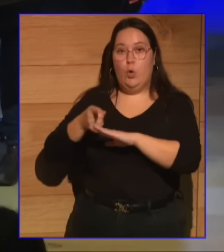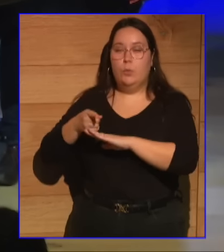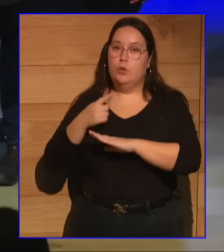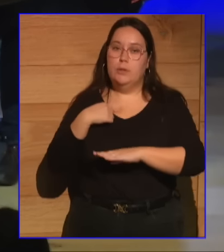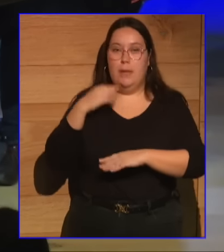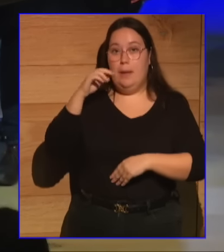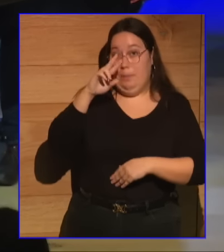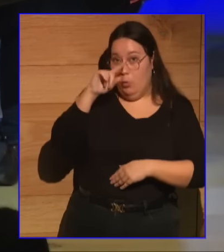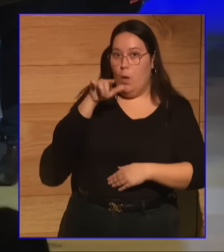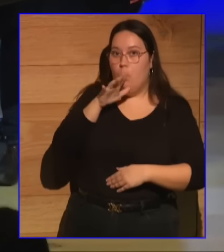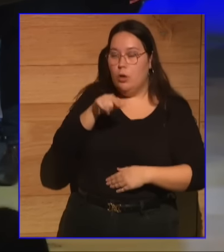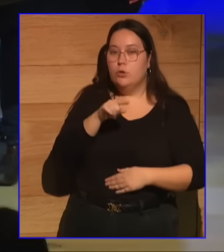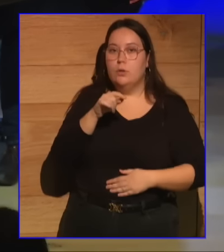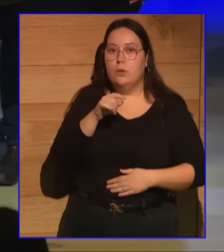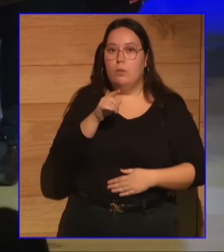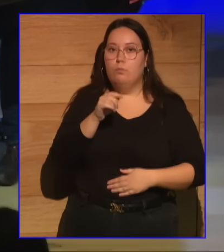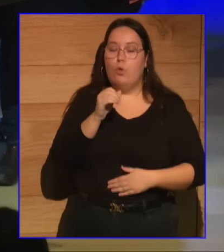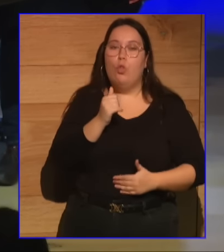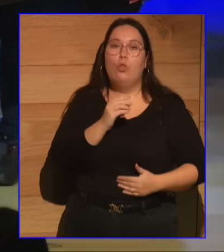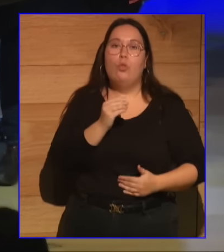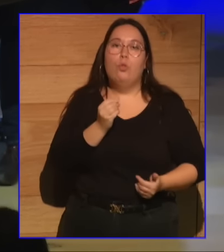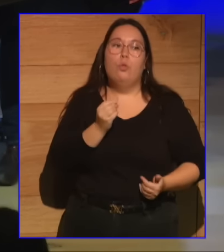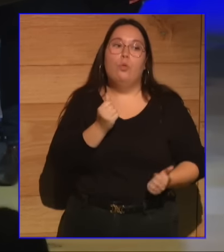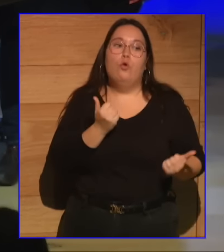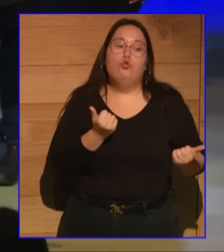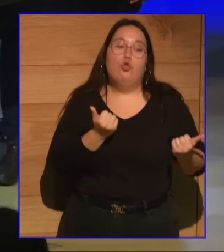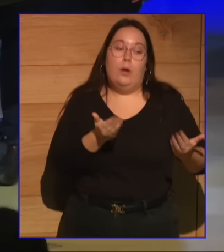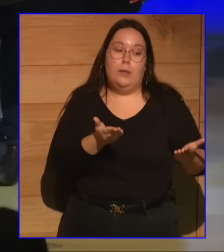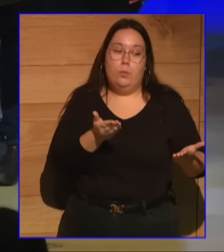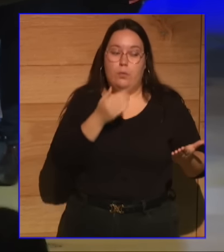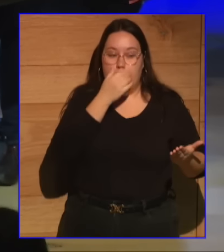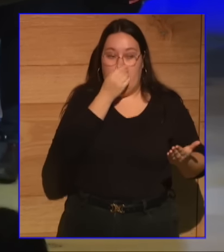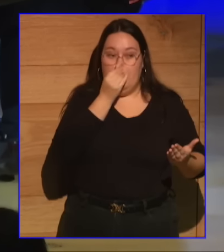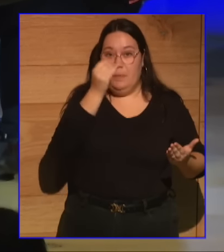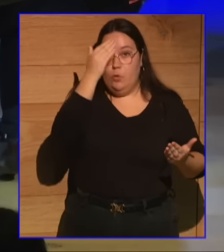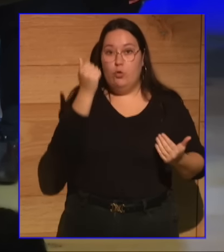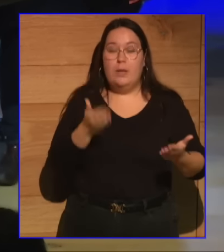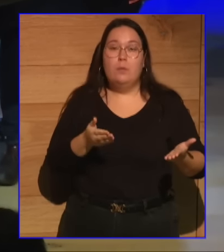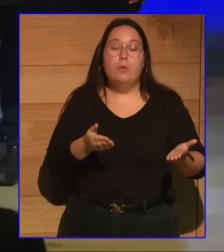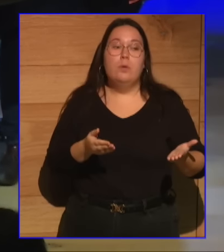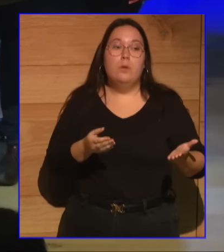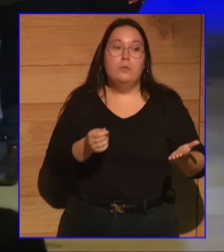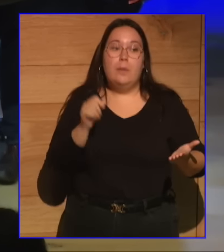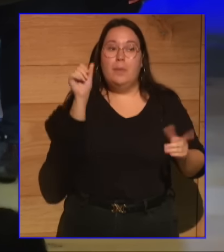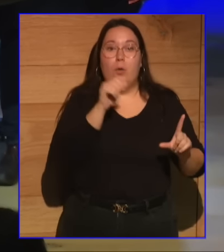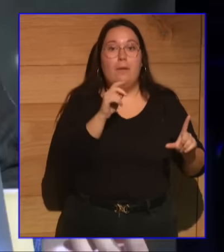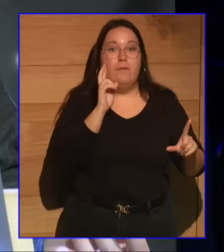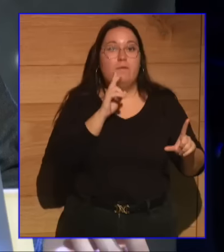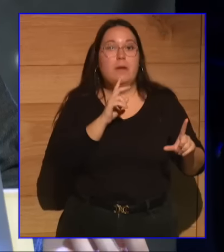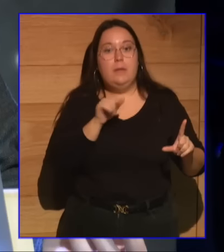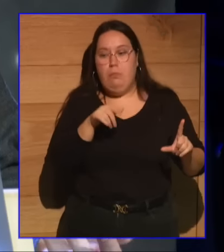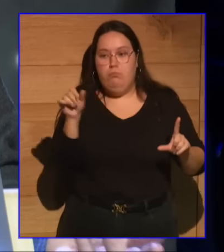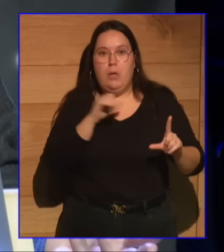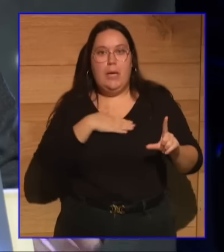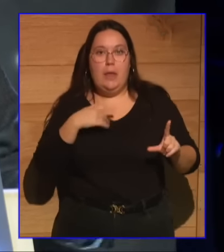tan preocupado por eso, pues da un gran donativo a la causa, pero no hagas una película que nadie quiere ver. Y él quería hacer esa